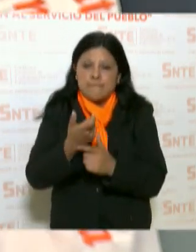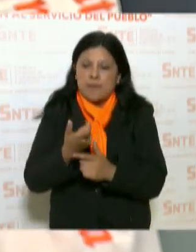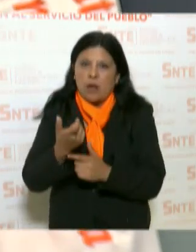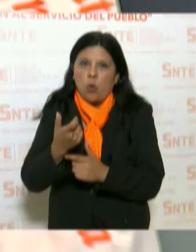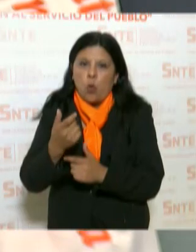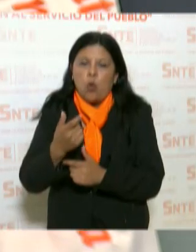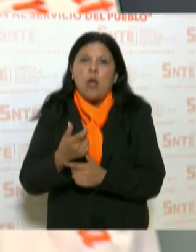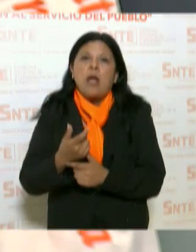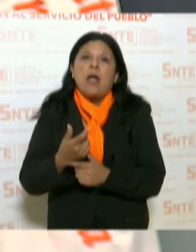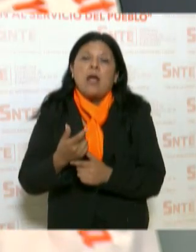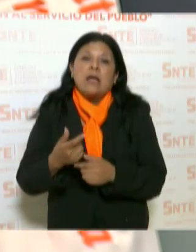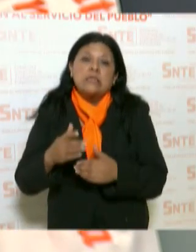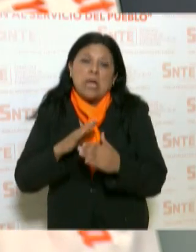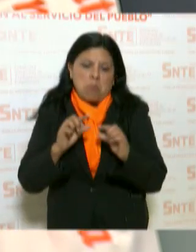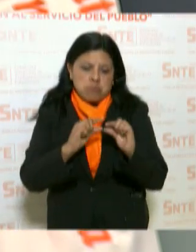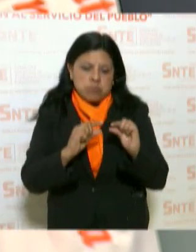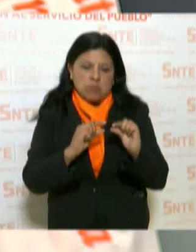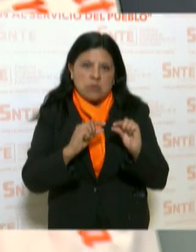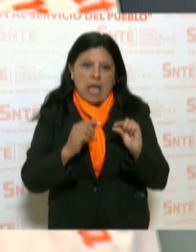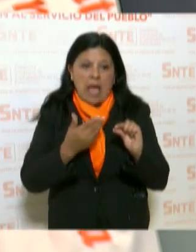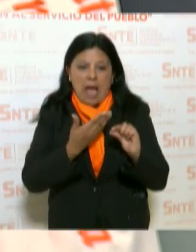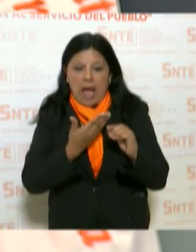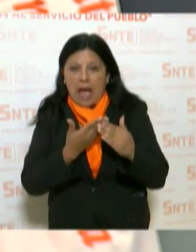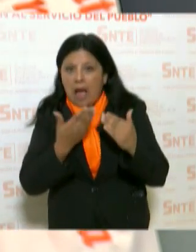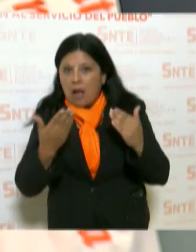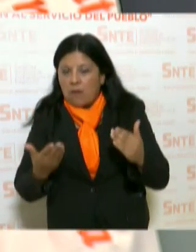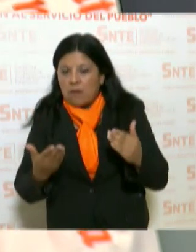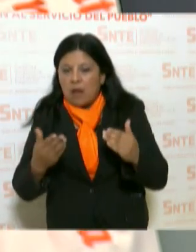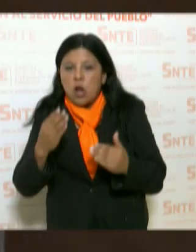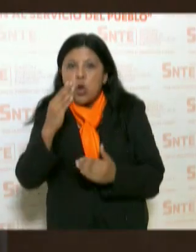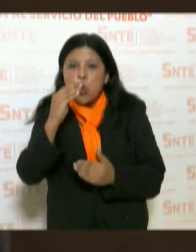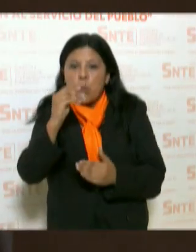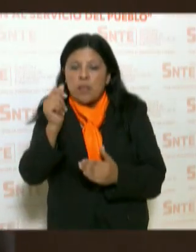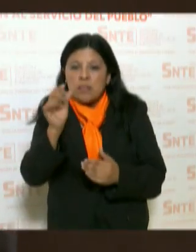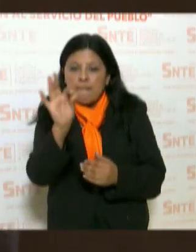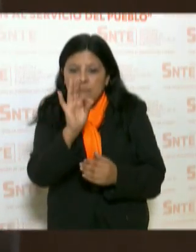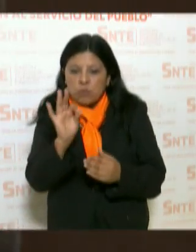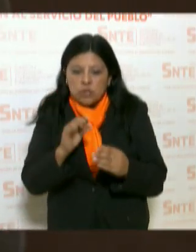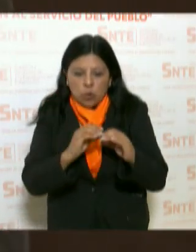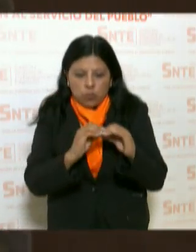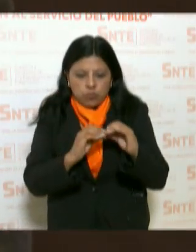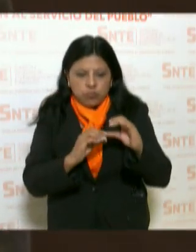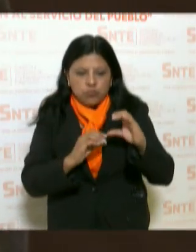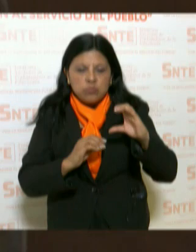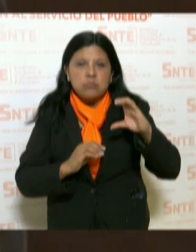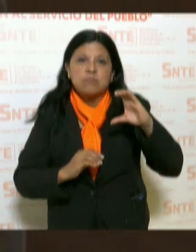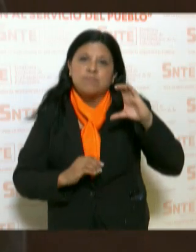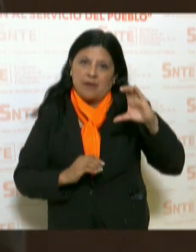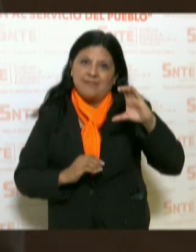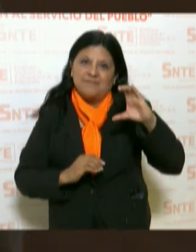90% en términos reales y en la frontera casi